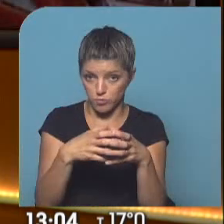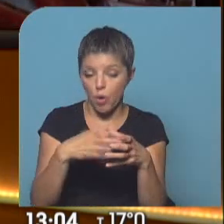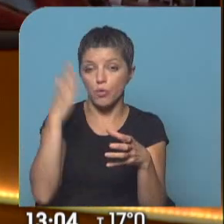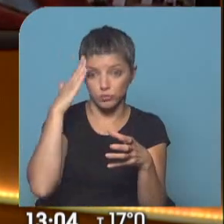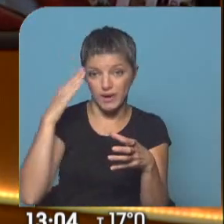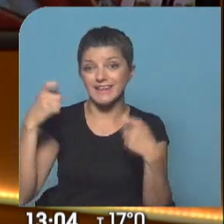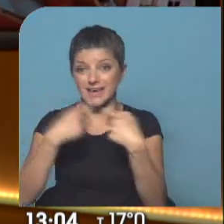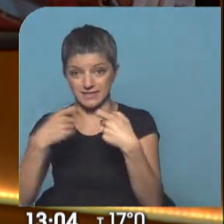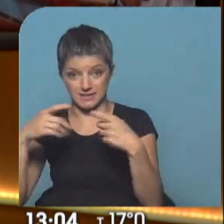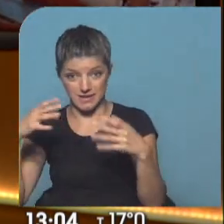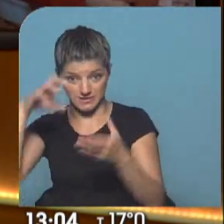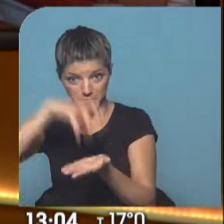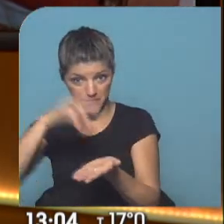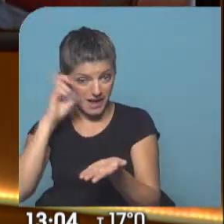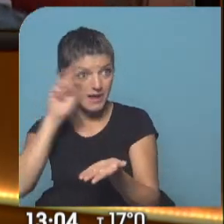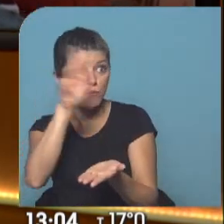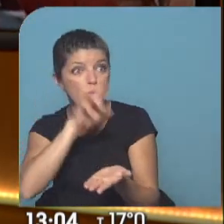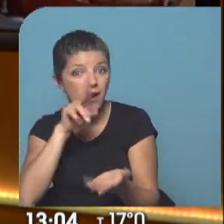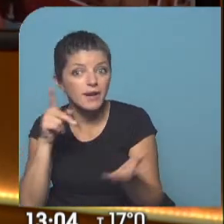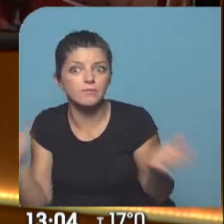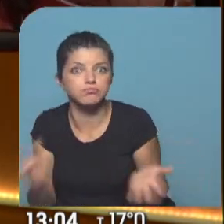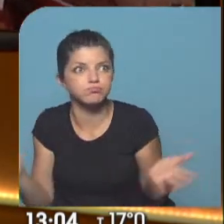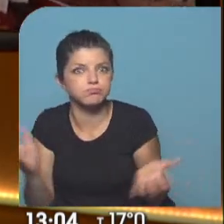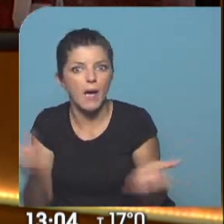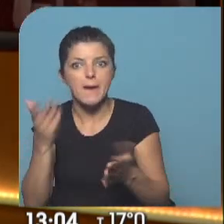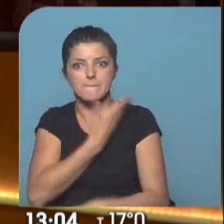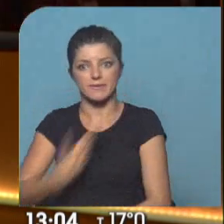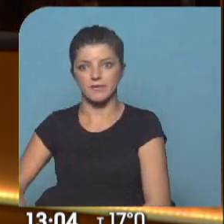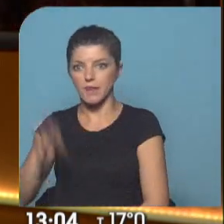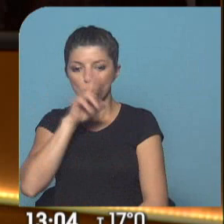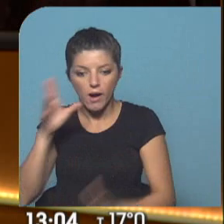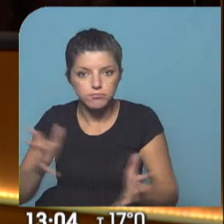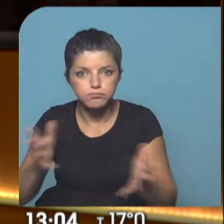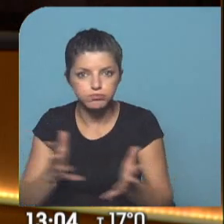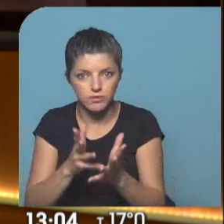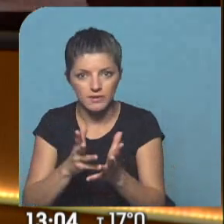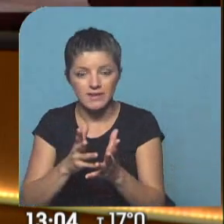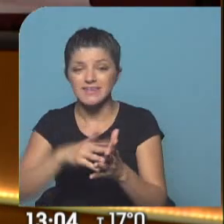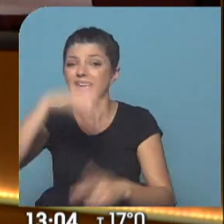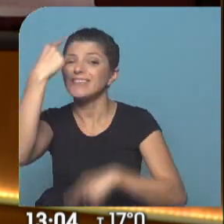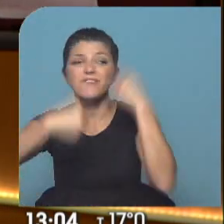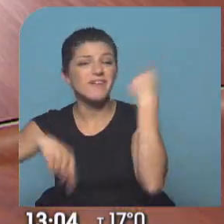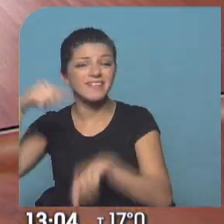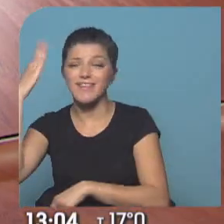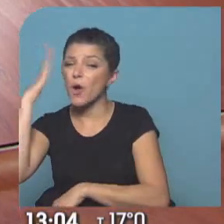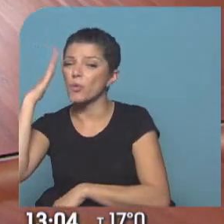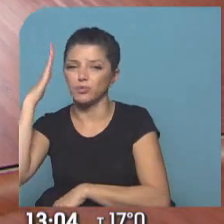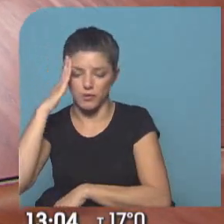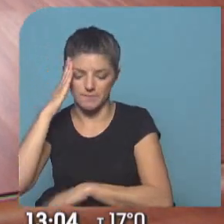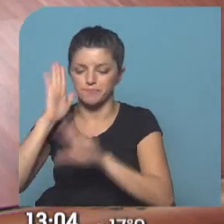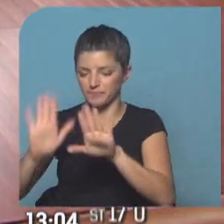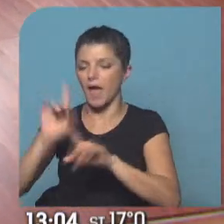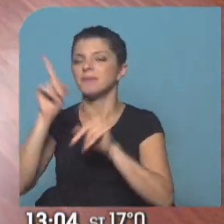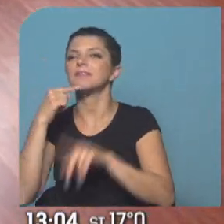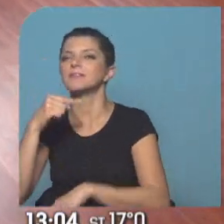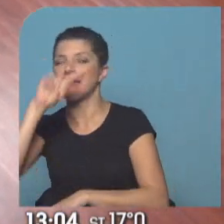cosa interesante, nació desde las mujeres, las presidentas mujeres, y es pluricultural. No es una cosa, cuando se dice el